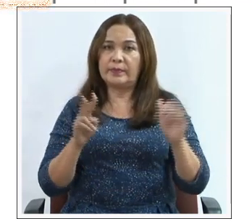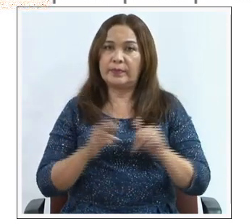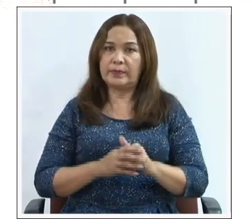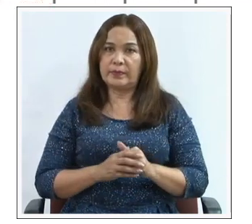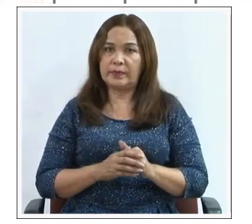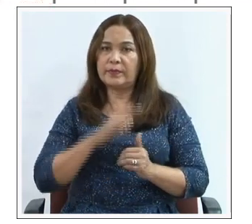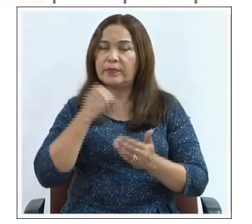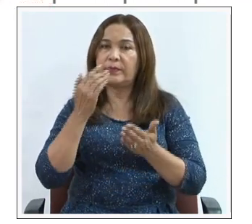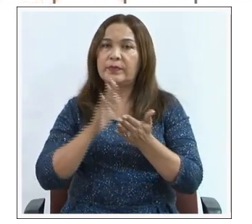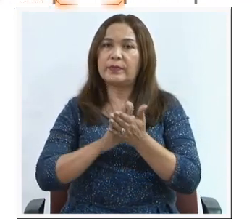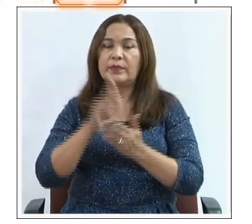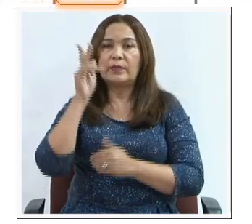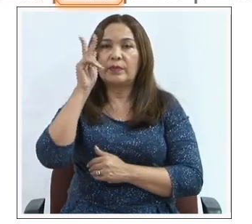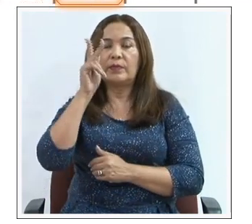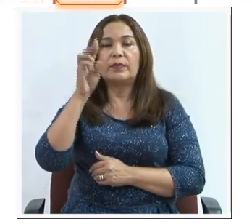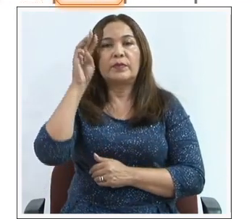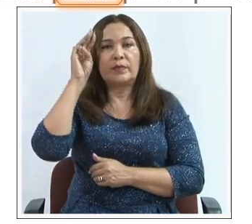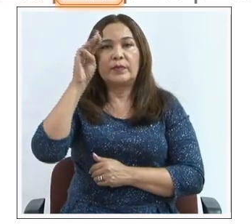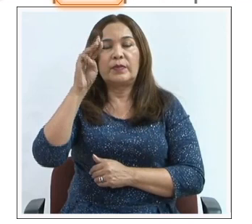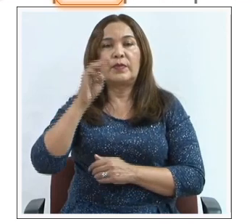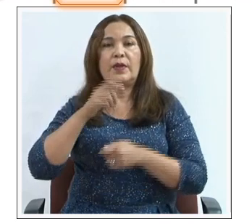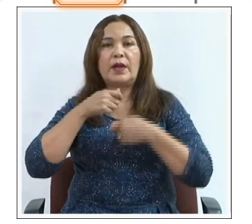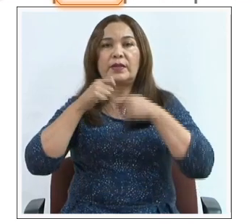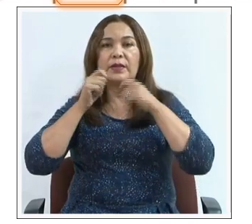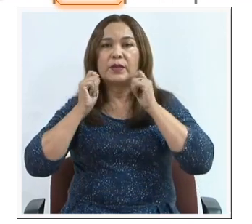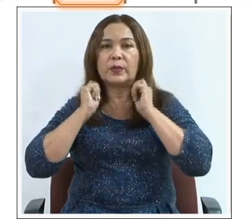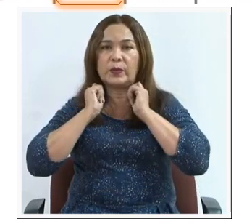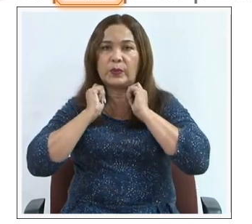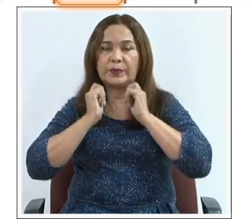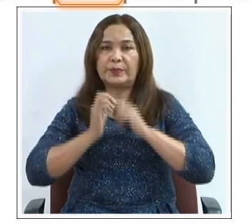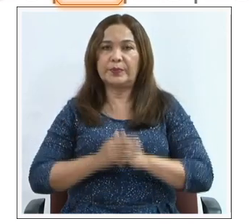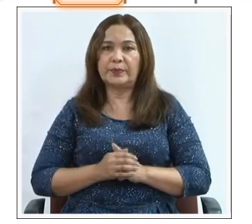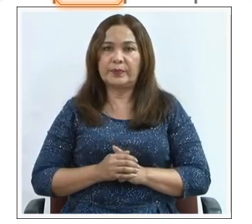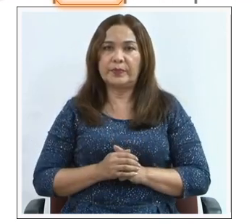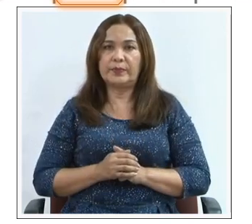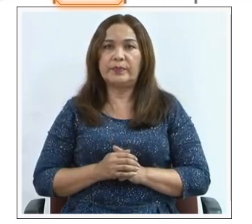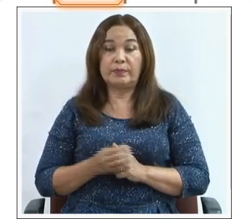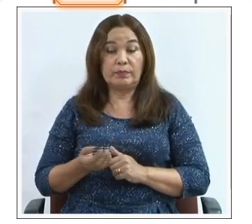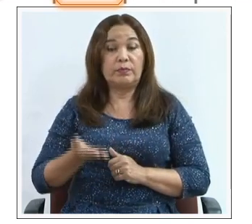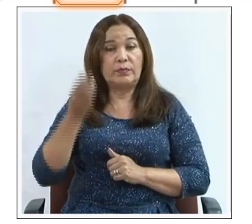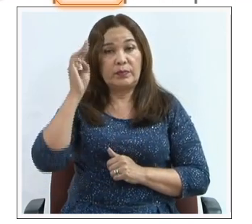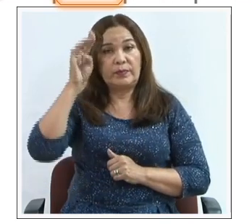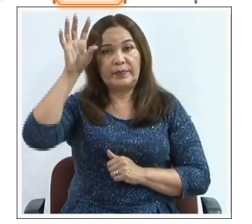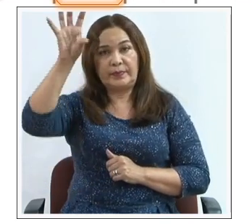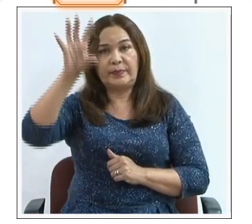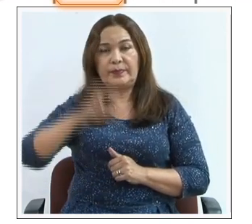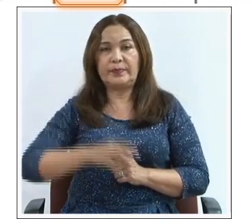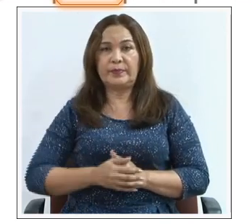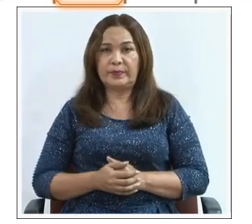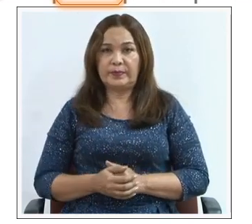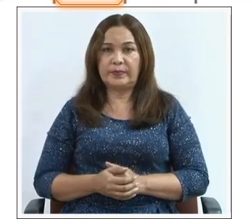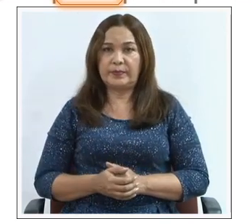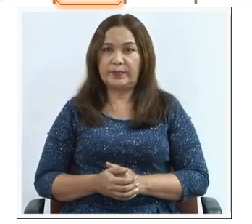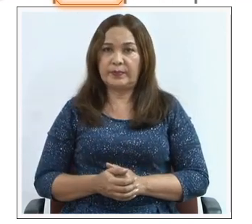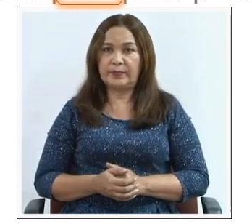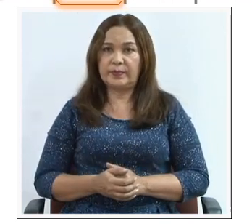fallece el profesor y maestro aristóbulo iztúris insigne maestros de la patria